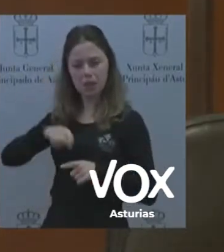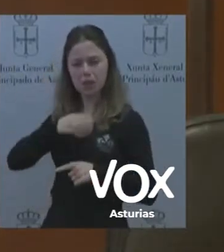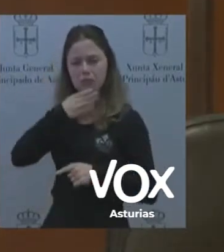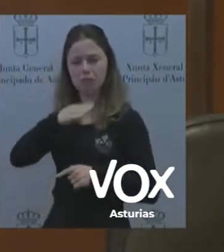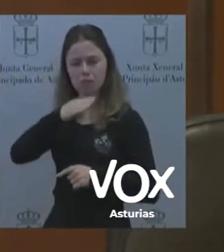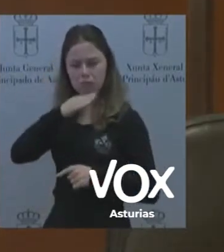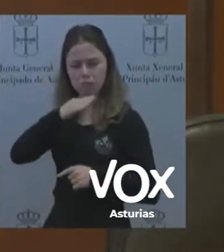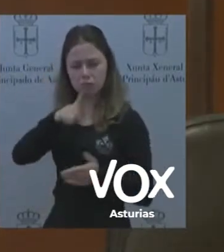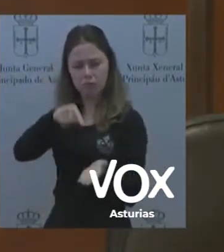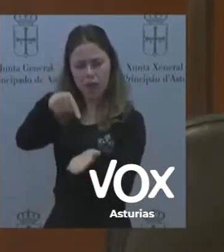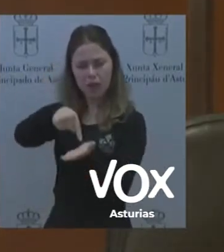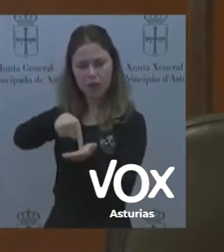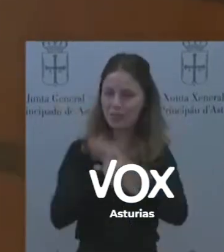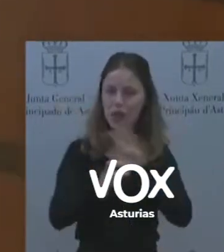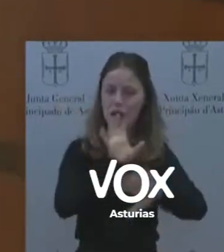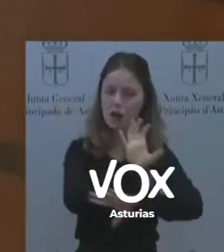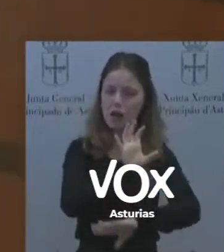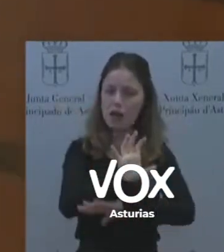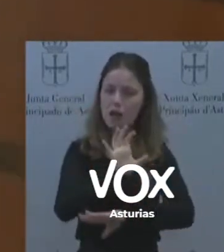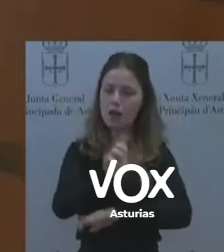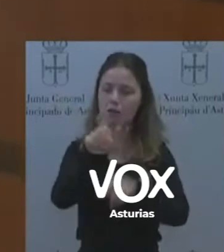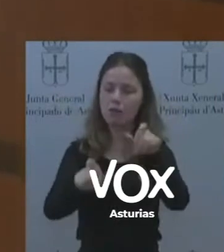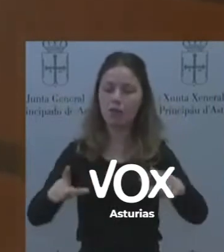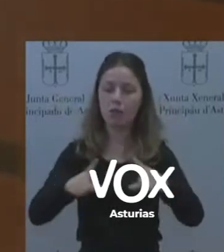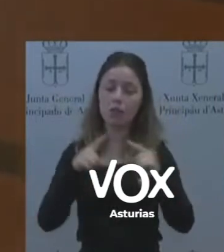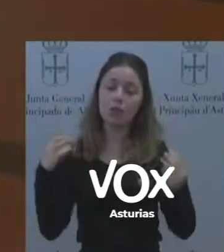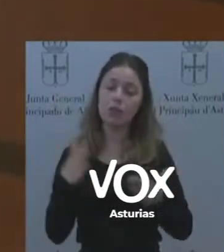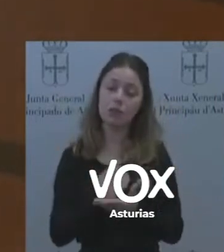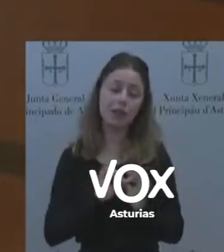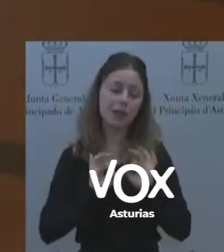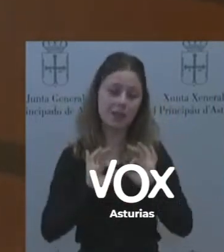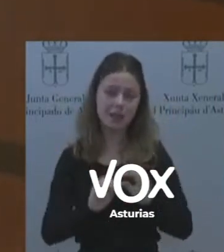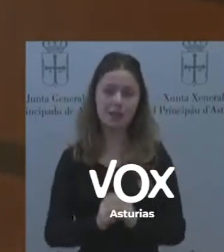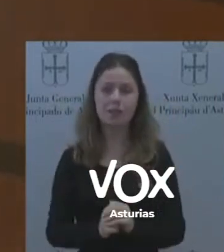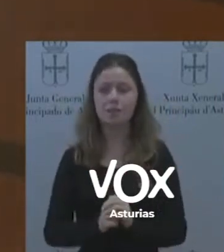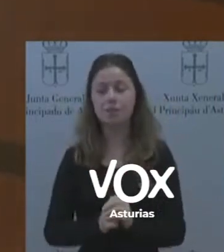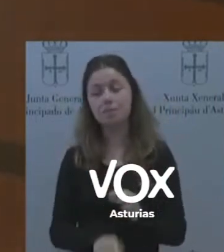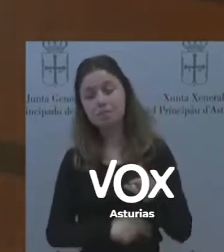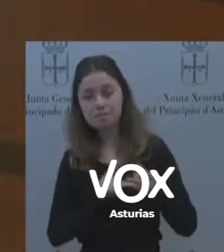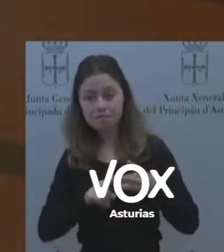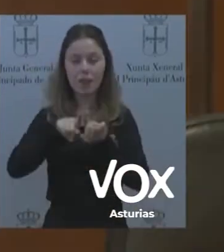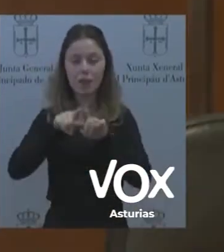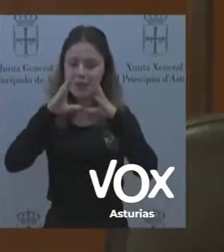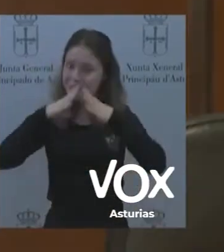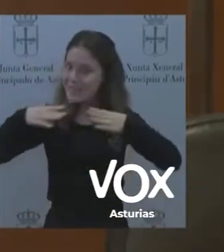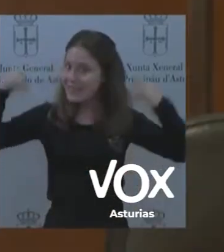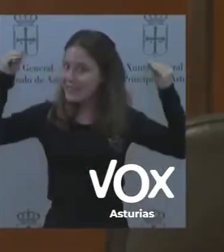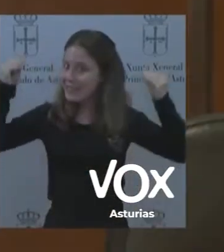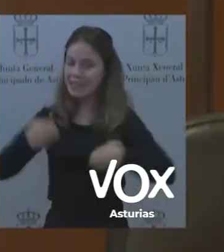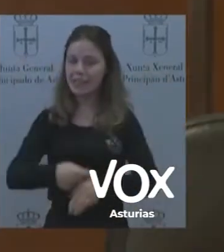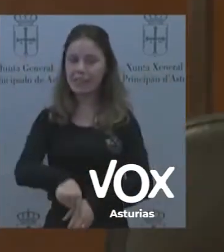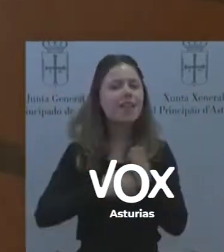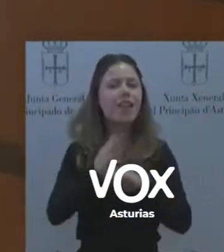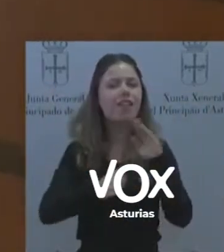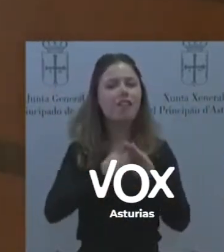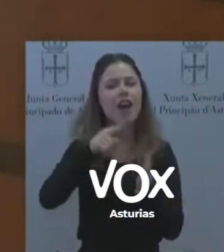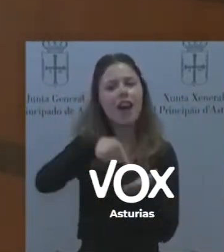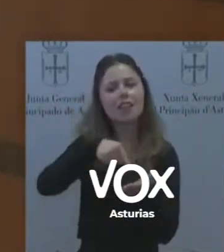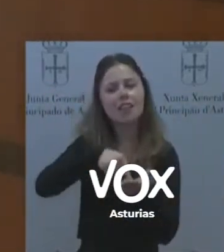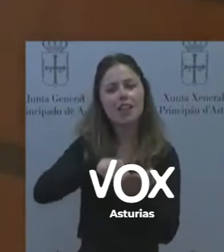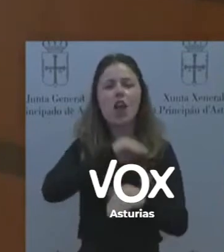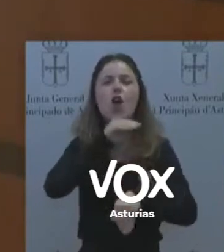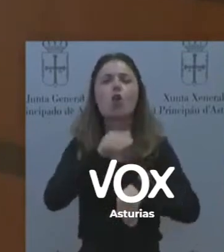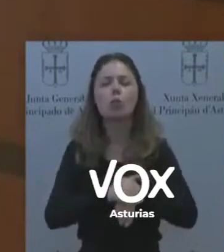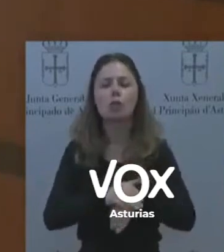también lo que no está haciendo en Asturias. Con el presidente Bolaño, aquí todavía más, yo creo que le da la vuelta a toda la cabeza. ¿Estas sonrisas a qué se debe? Y probablemente